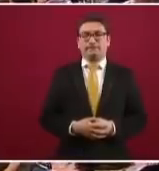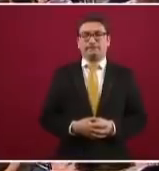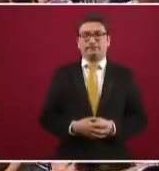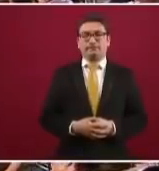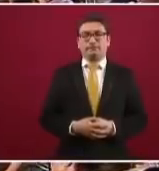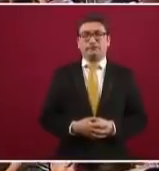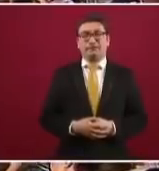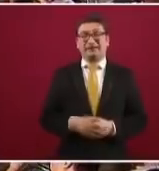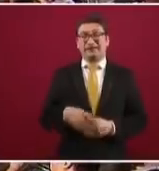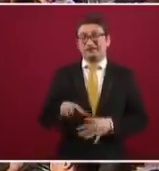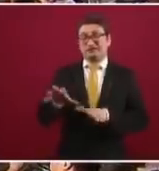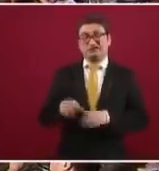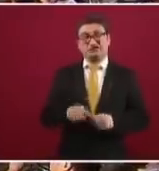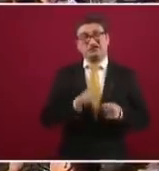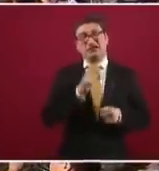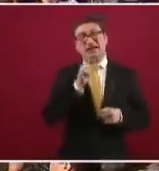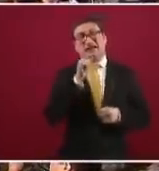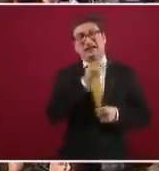juzgados,